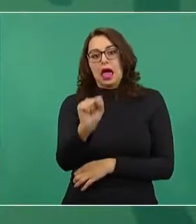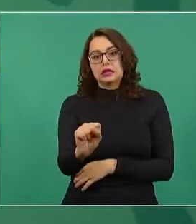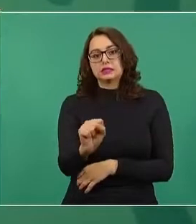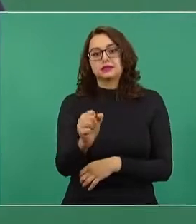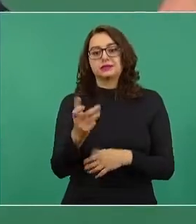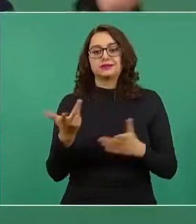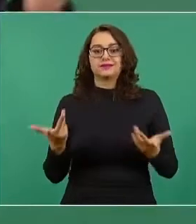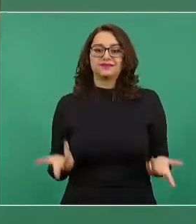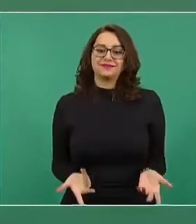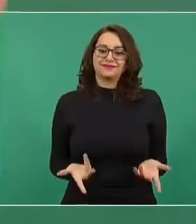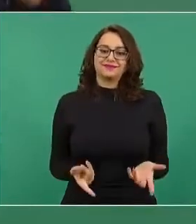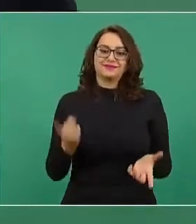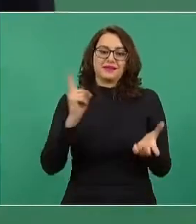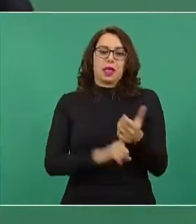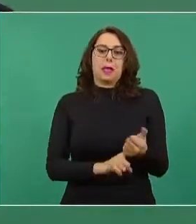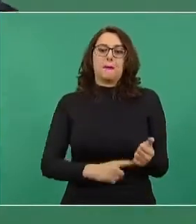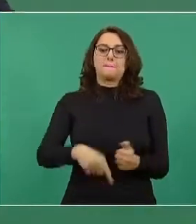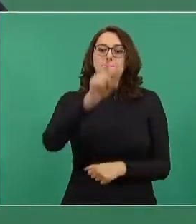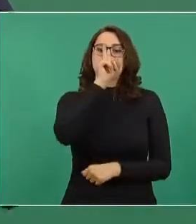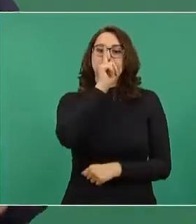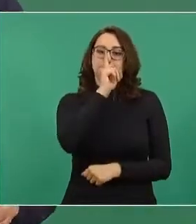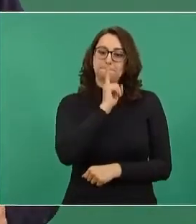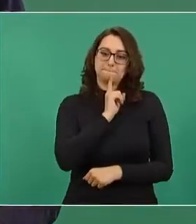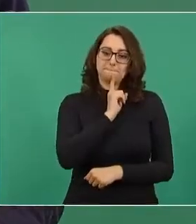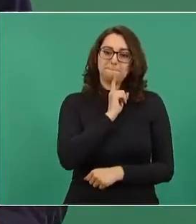con la mentira de que iban a